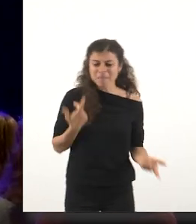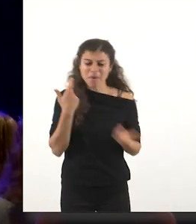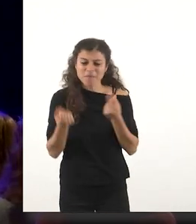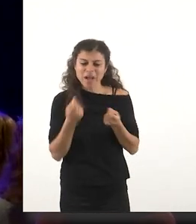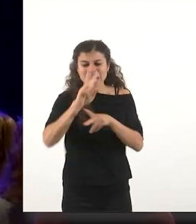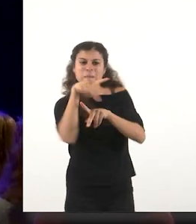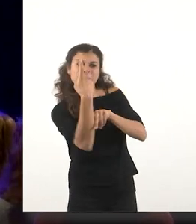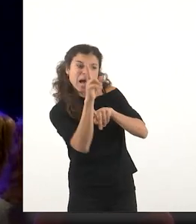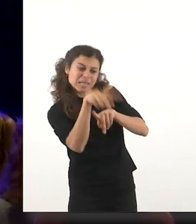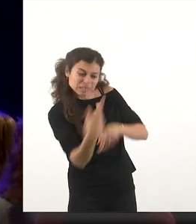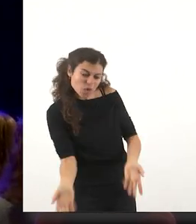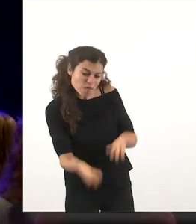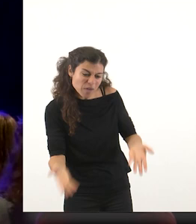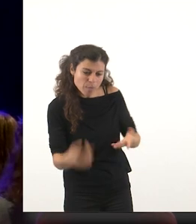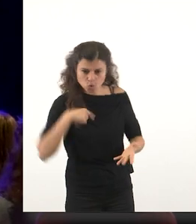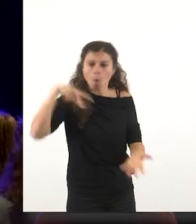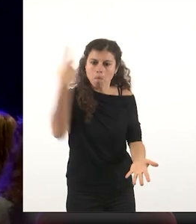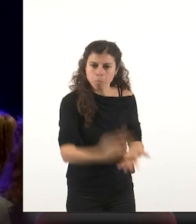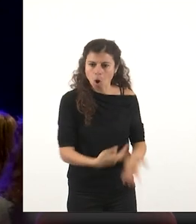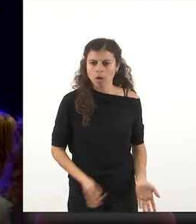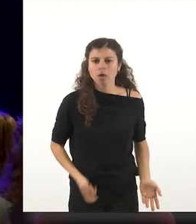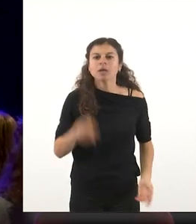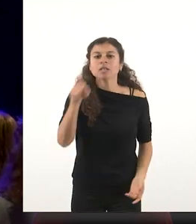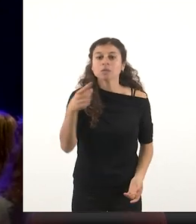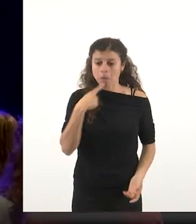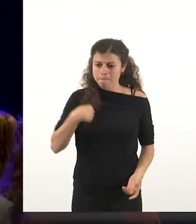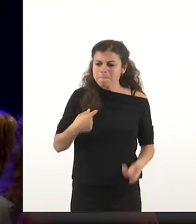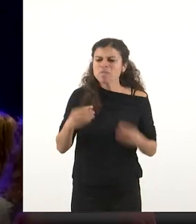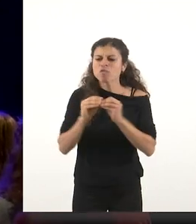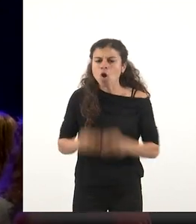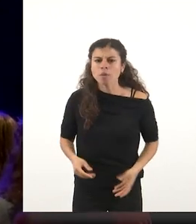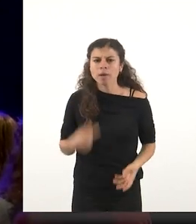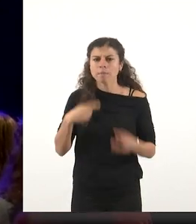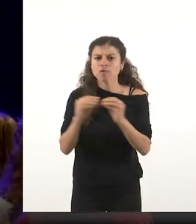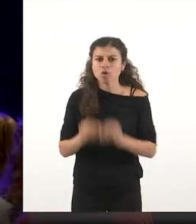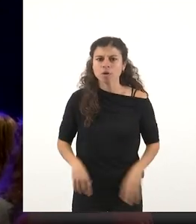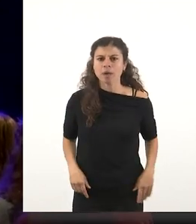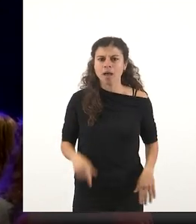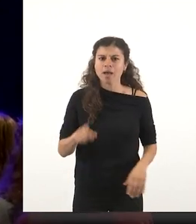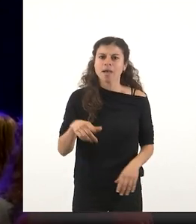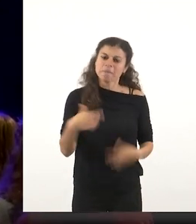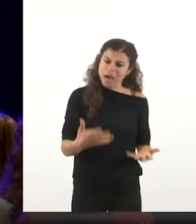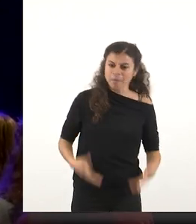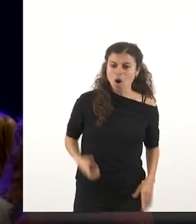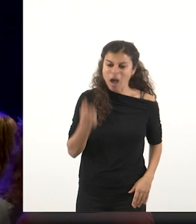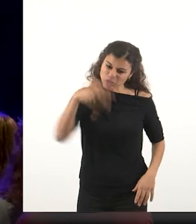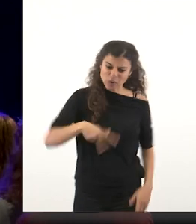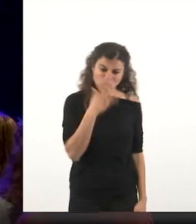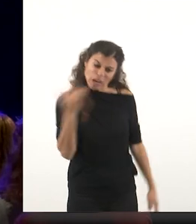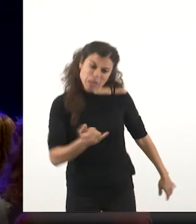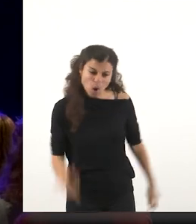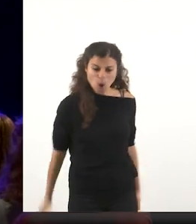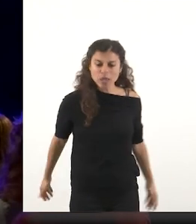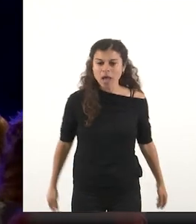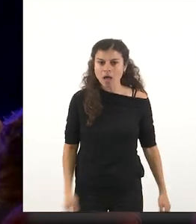americano! ¡Ay, Antonio, son mi forma! ¡Que se entere todo el mundo! ¡Ay, el violín americano, Antonio! ¡Porque eres gilipollas, Antonio!